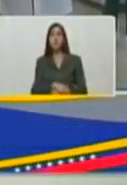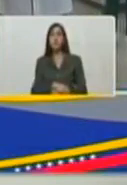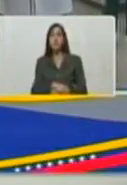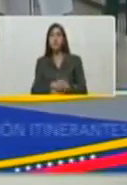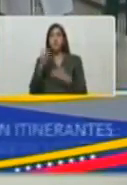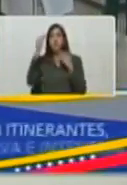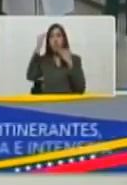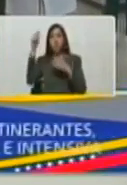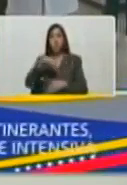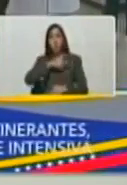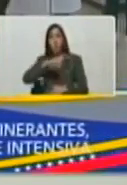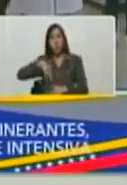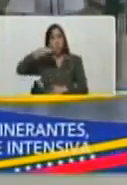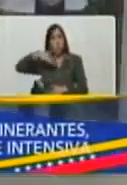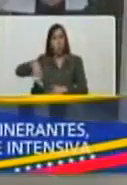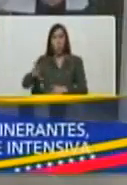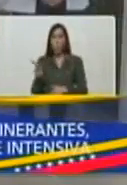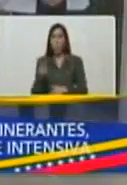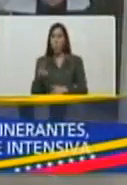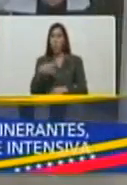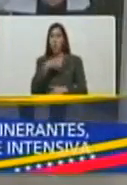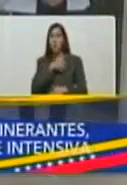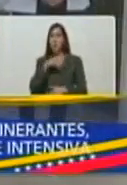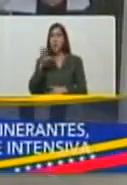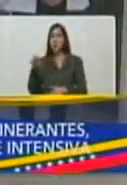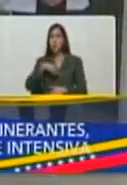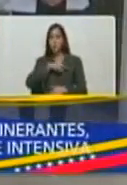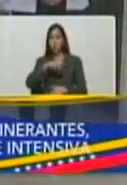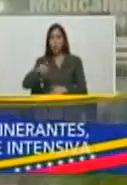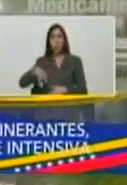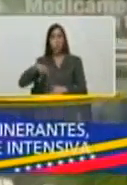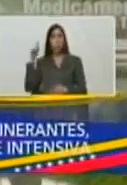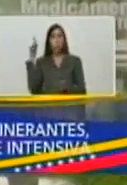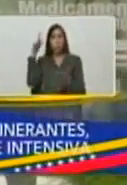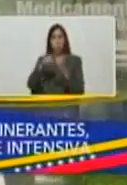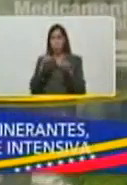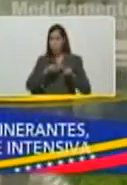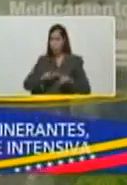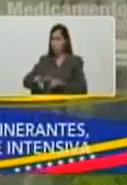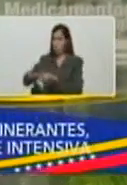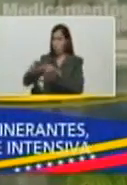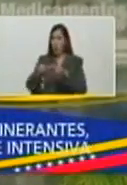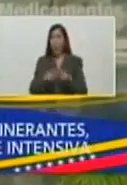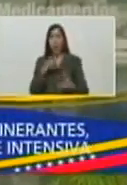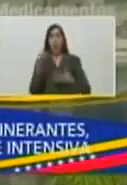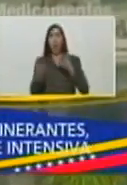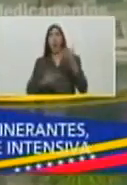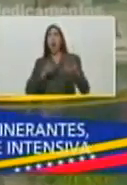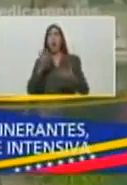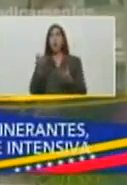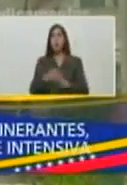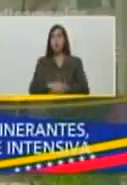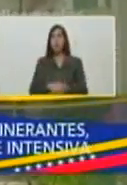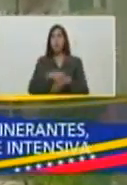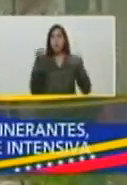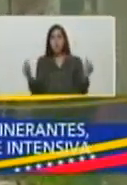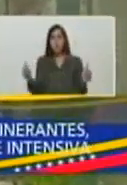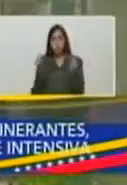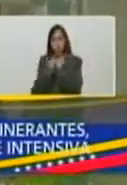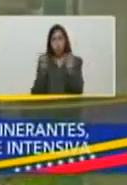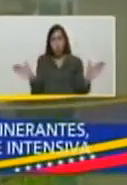Saludo a nuestro pueblo heroico, a nuestra Venezuela patriota. Nos encontramos hoy en el ASIC La Candelaria. Nos acompañan el